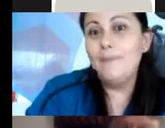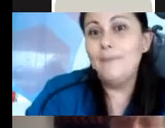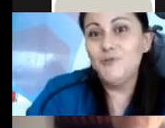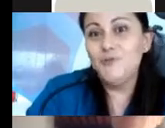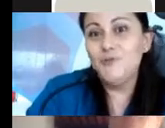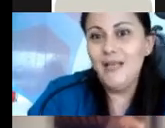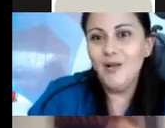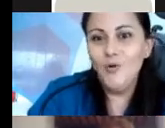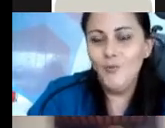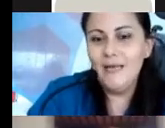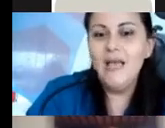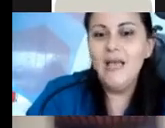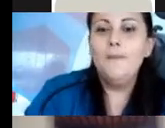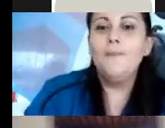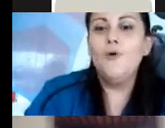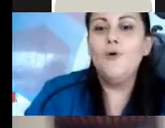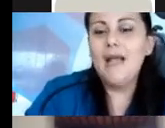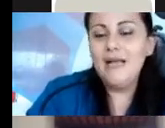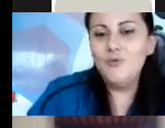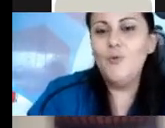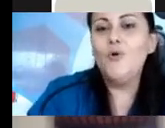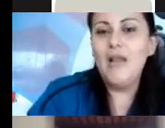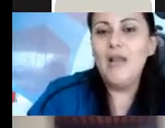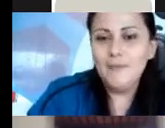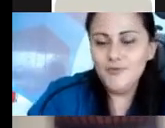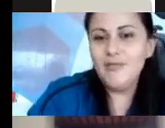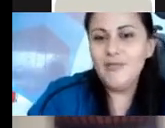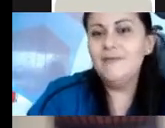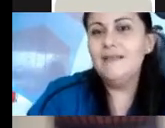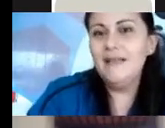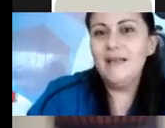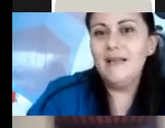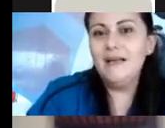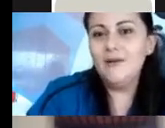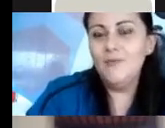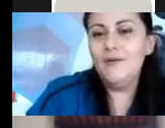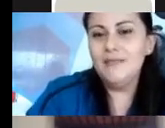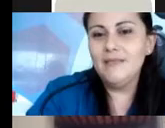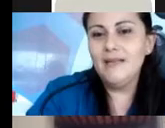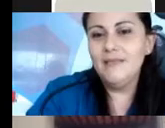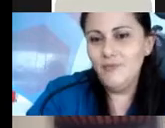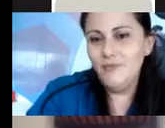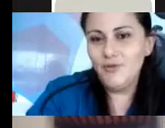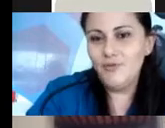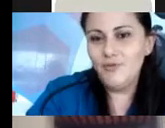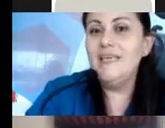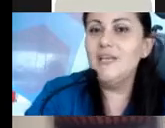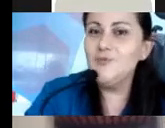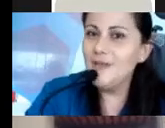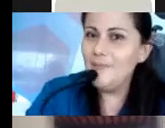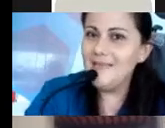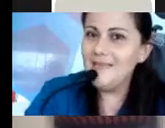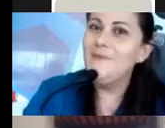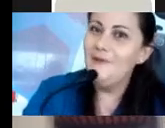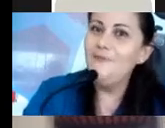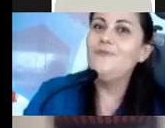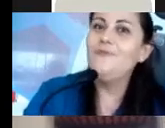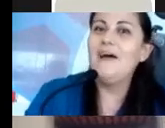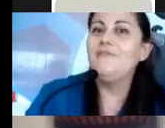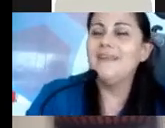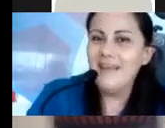esa postura de la columna, provocando un colapso a nivel de la columna vertebral, del dorso, y eso ¿qué va a pasar? Me va